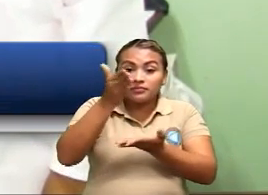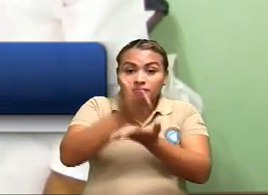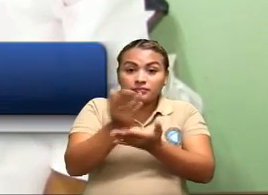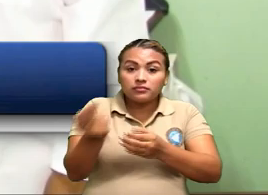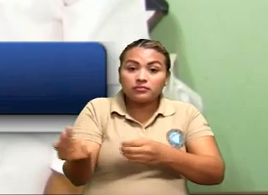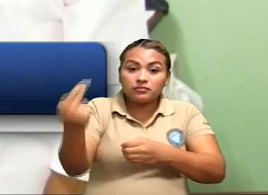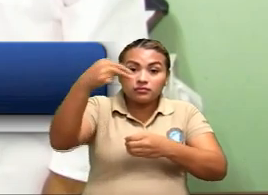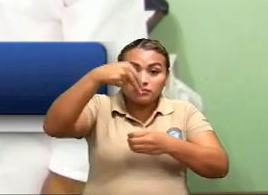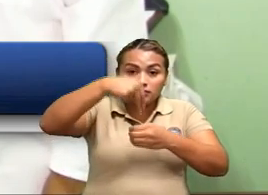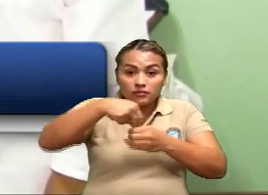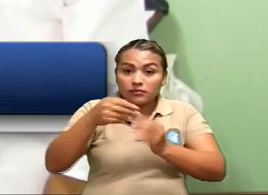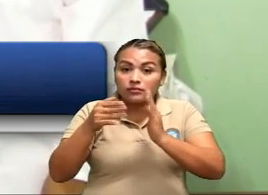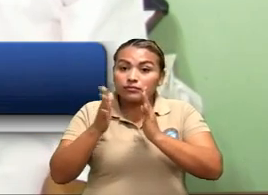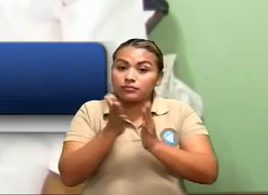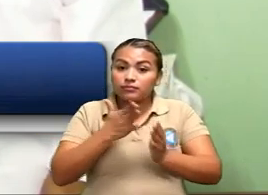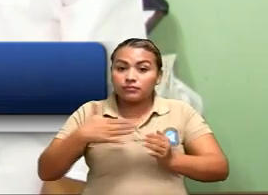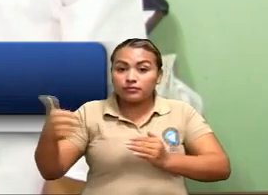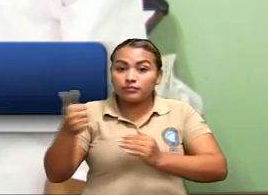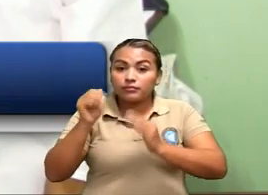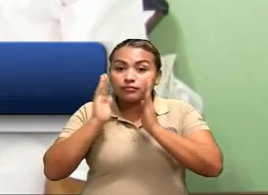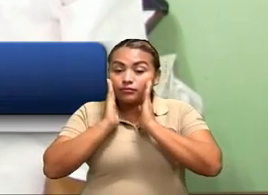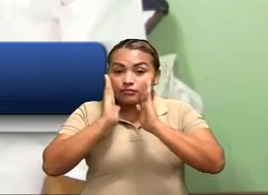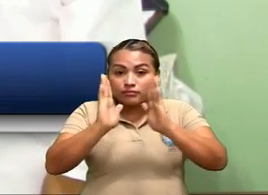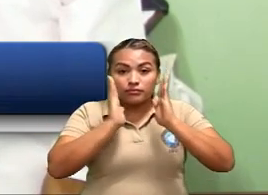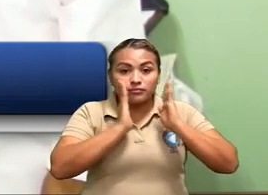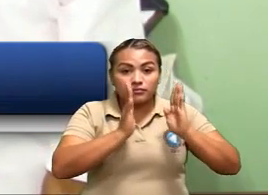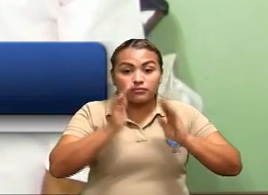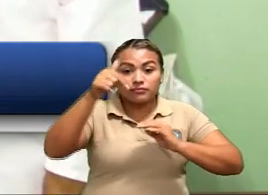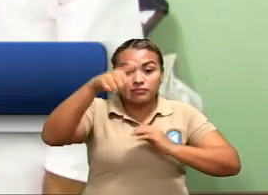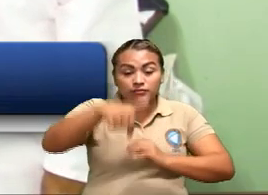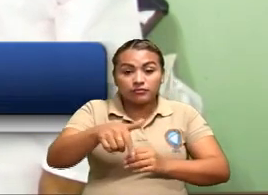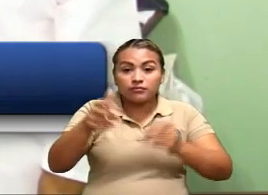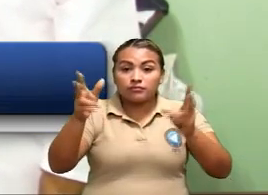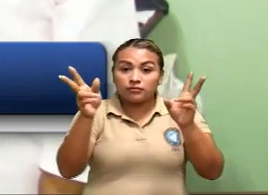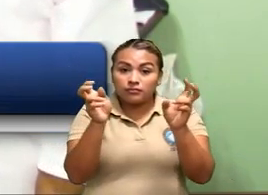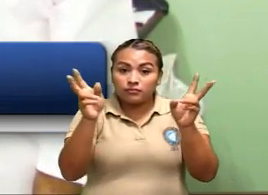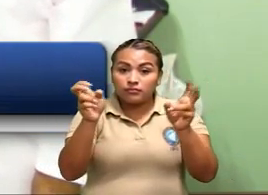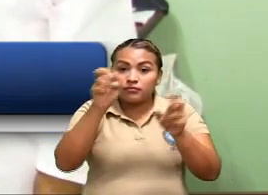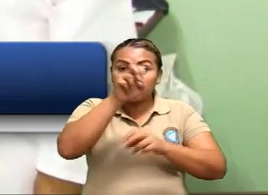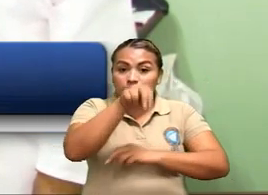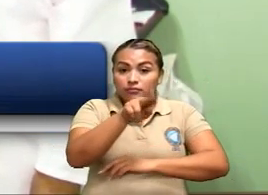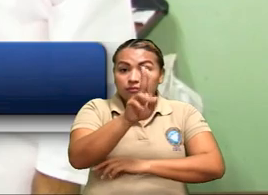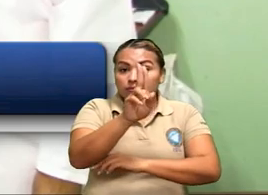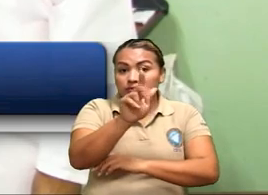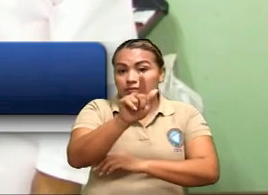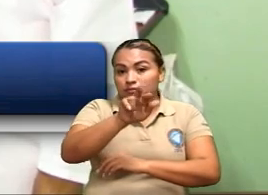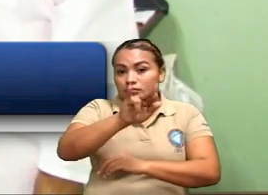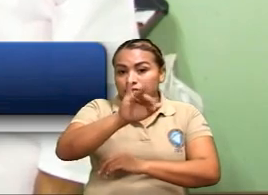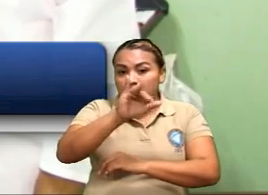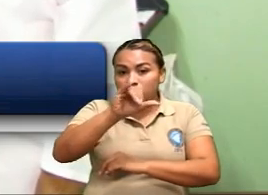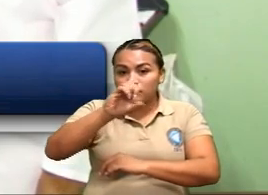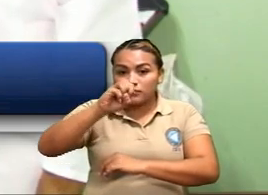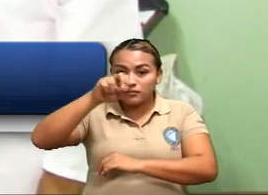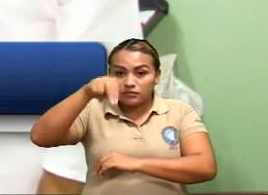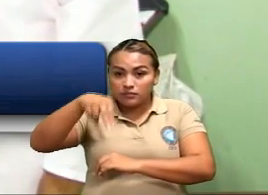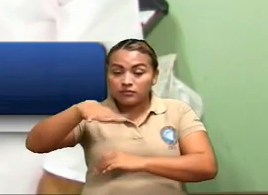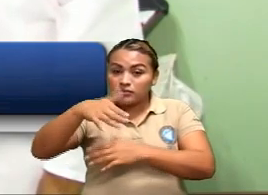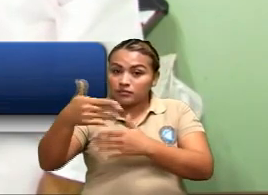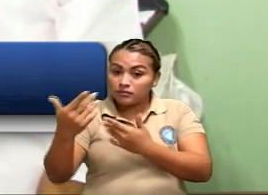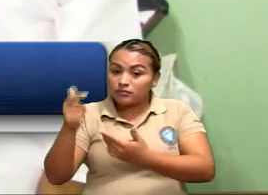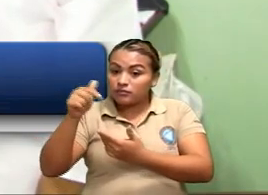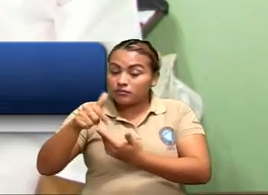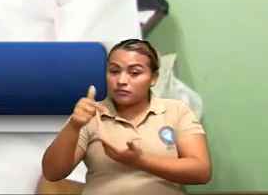para brindar una atención más integral, el área de nutrición. Esta área de nutrición en los diferentes centros de salud es algo